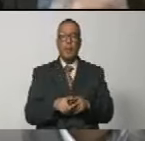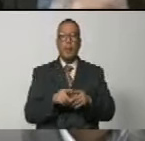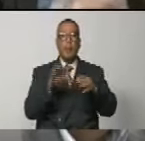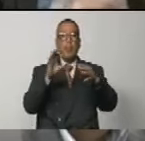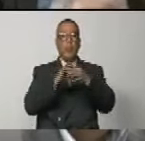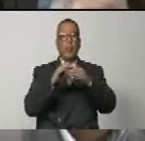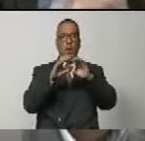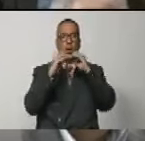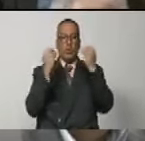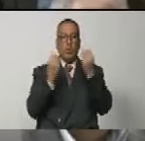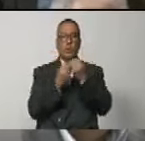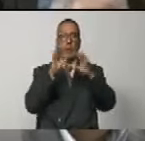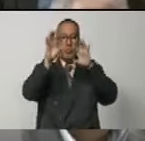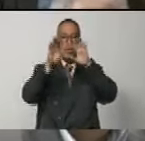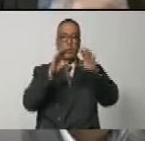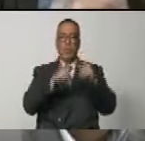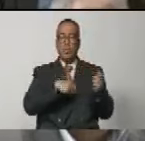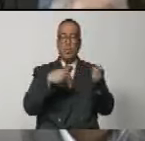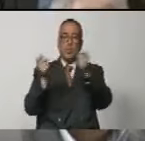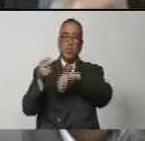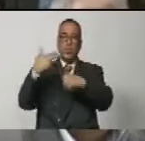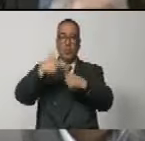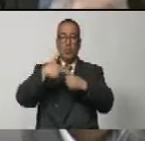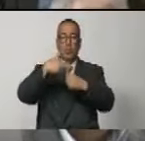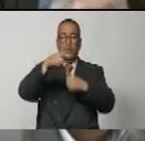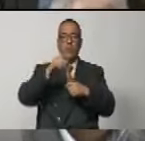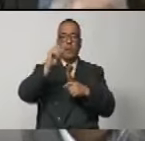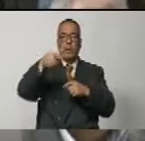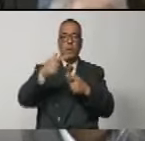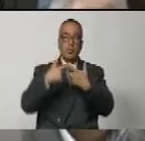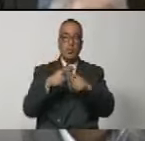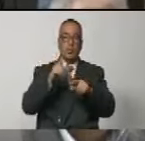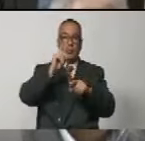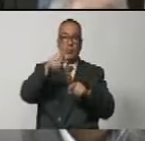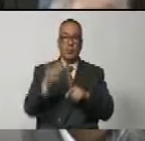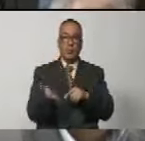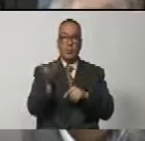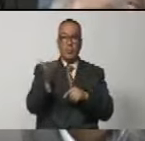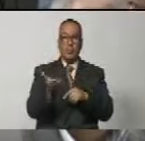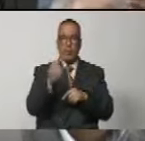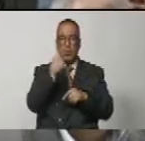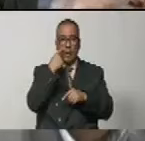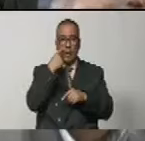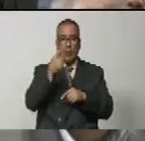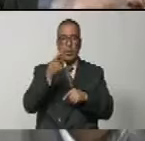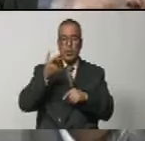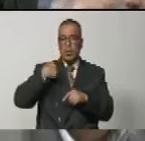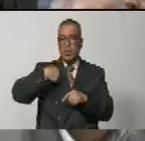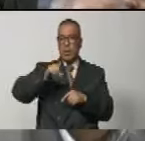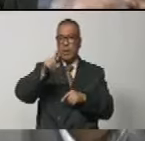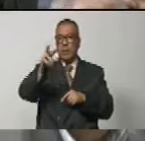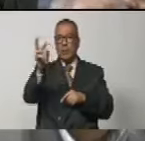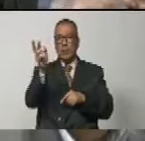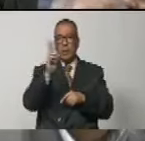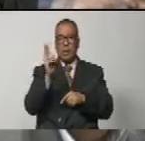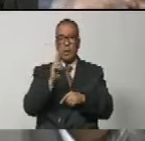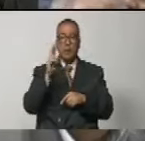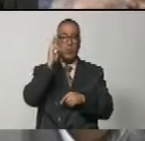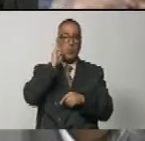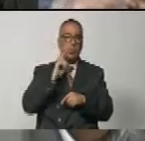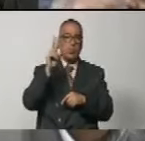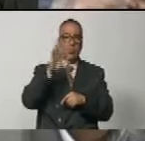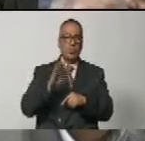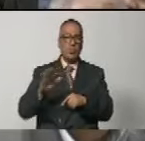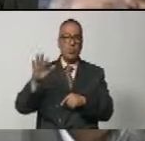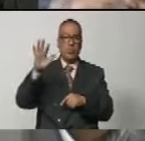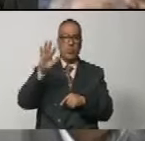la Organización de Países Exportadores de Petróleo. Pero también es fundamental que desde la visión que tenemos desde la República